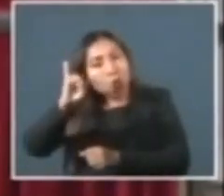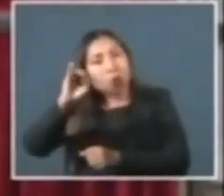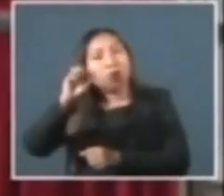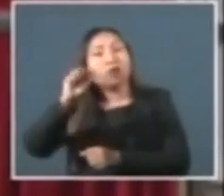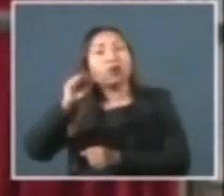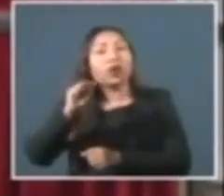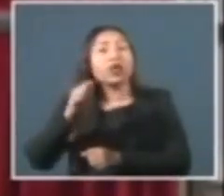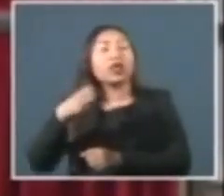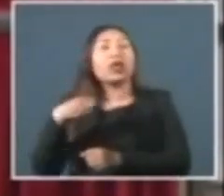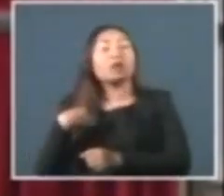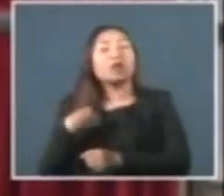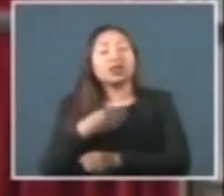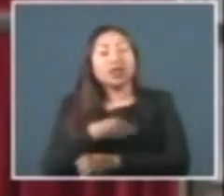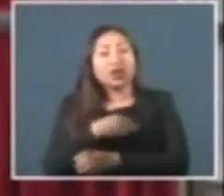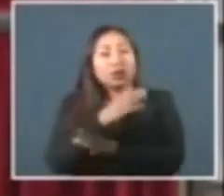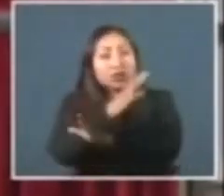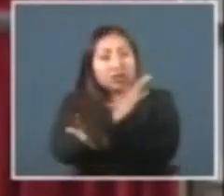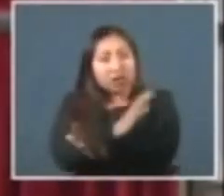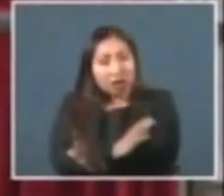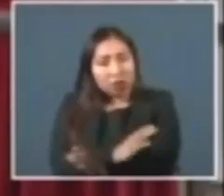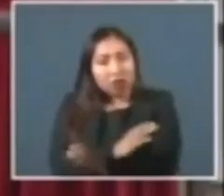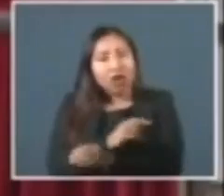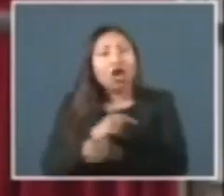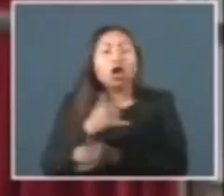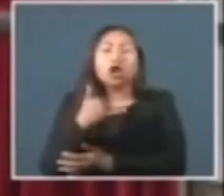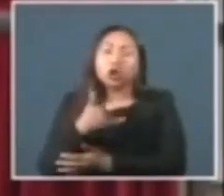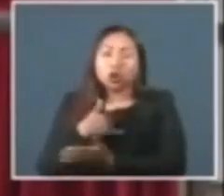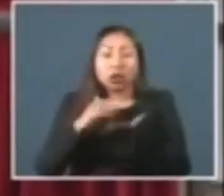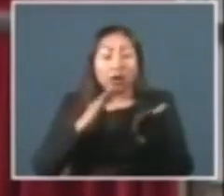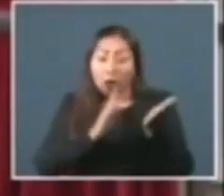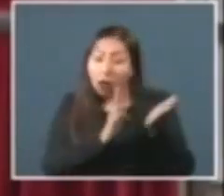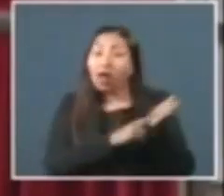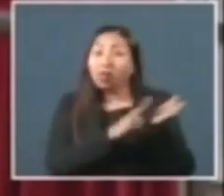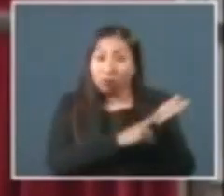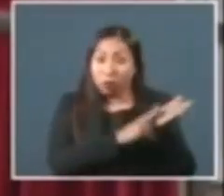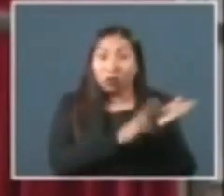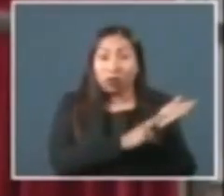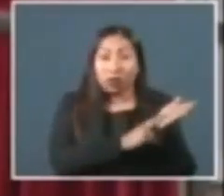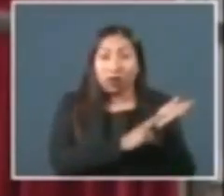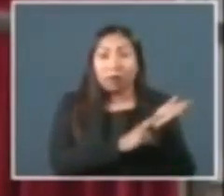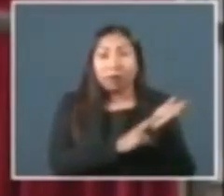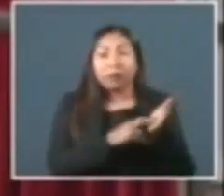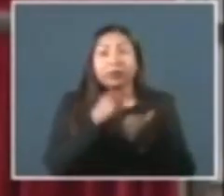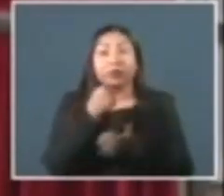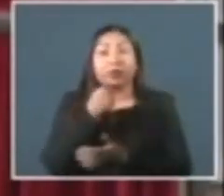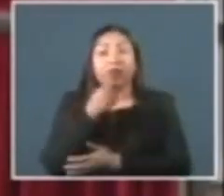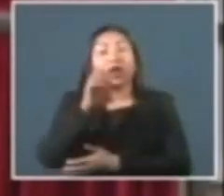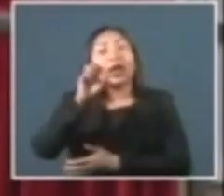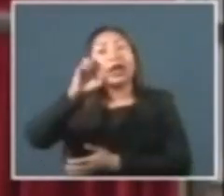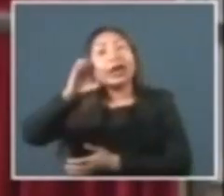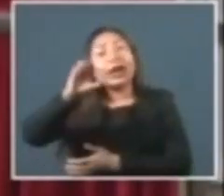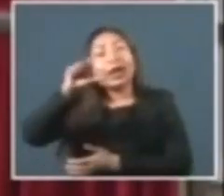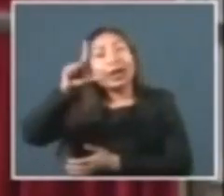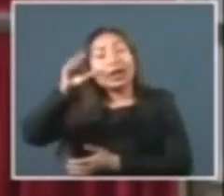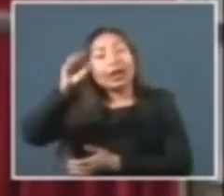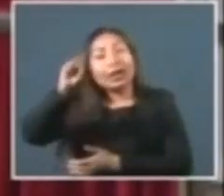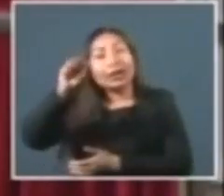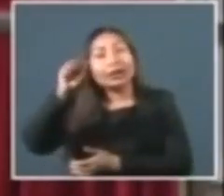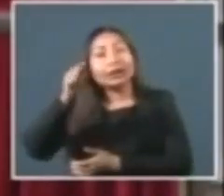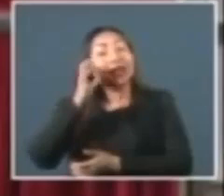Ministerio de Seguridad. Yo tengo la carta. Aquí hubo las denuncias de la señora Elsa Fernández,